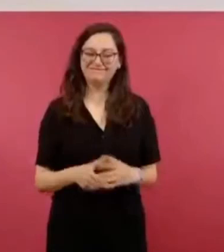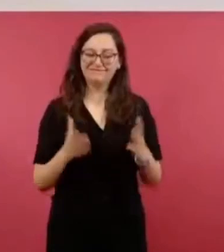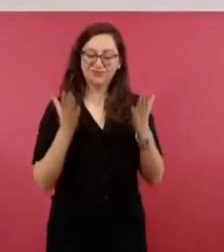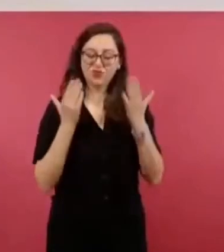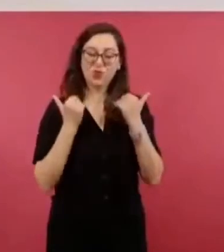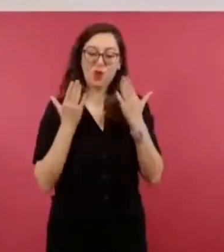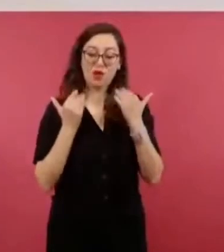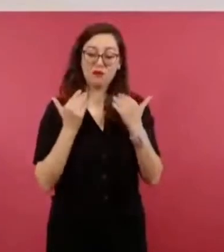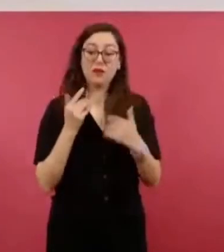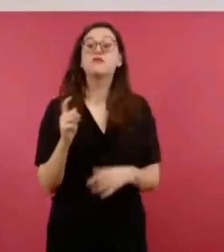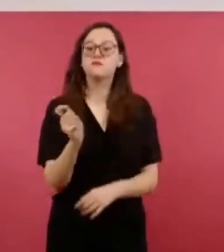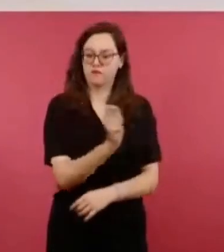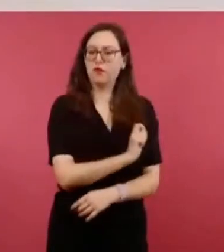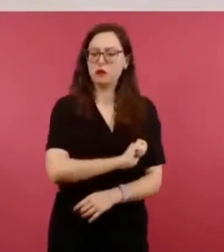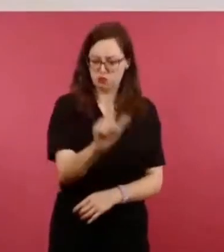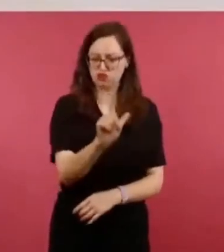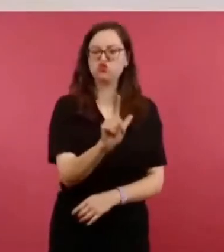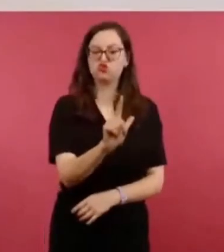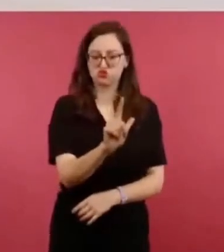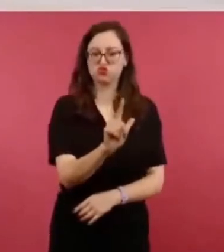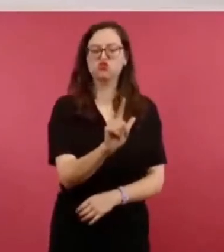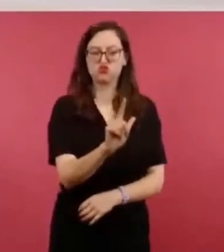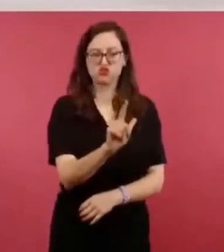Son famosos, pero